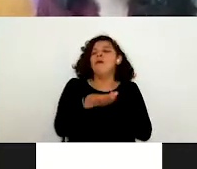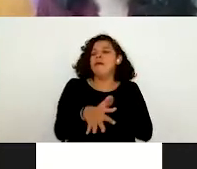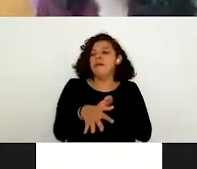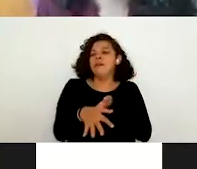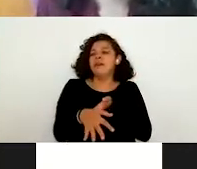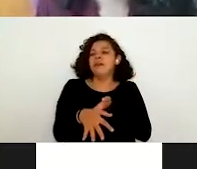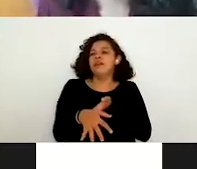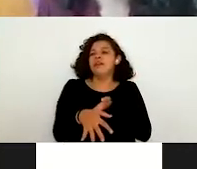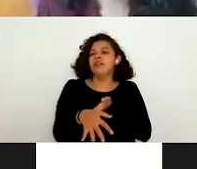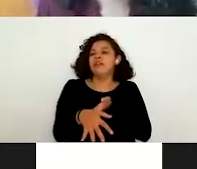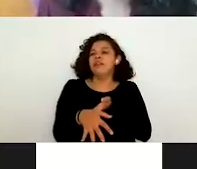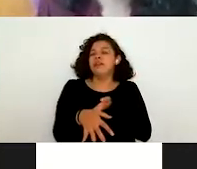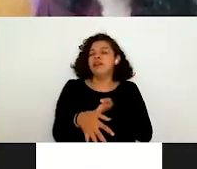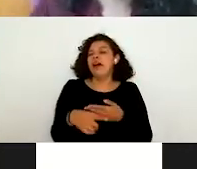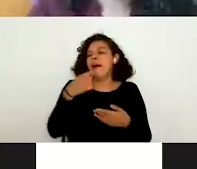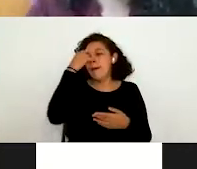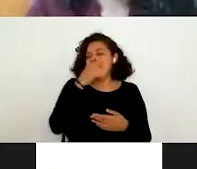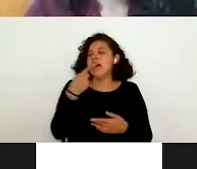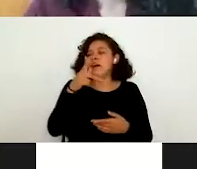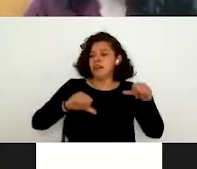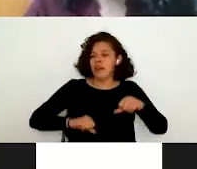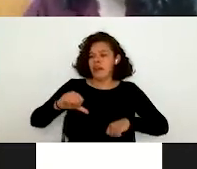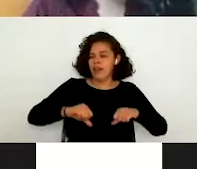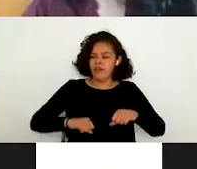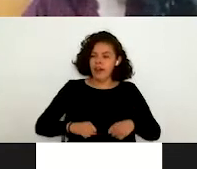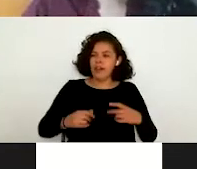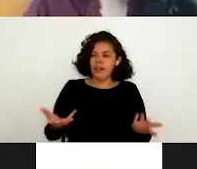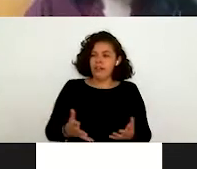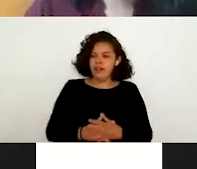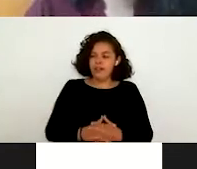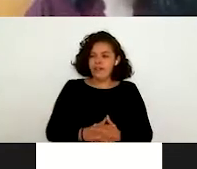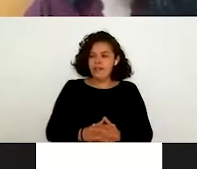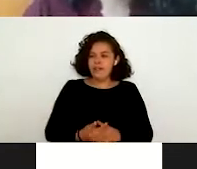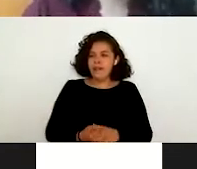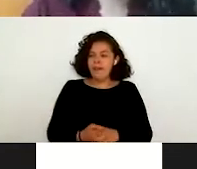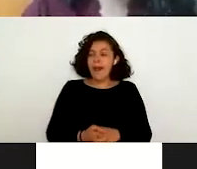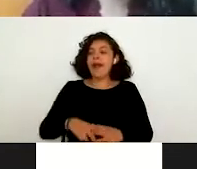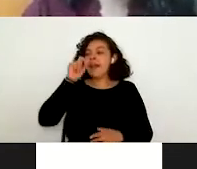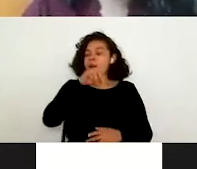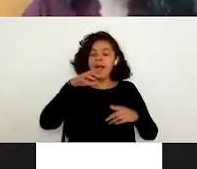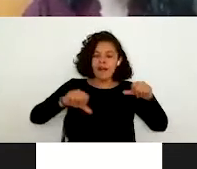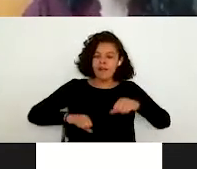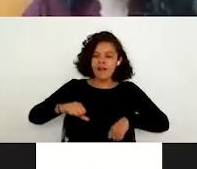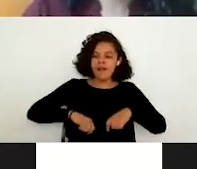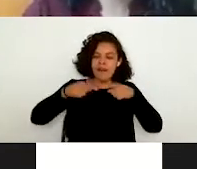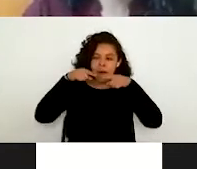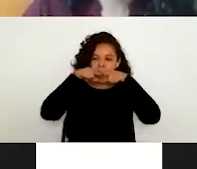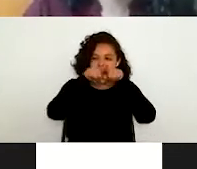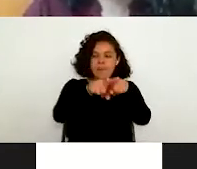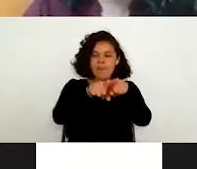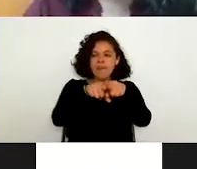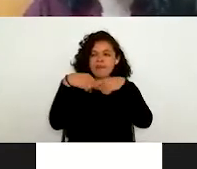esta parte de las actividades, ¿no? Y de la mano de las actividades vienen las técnicas